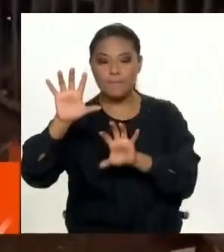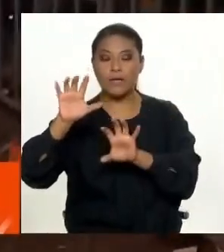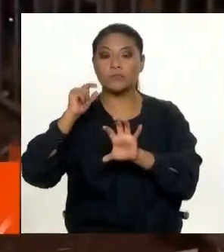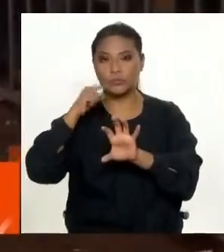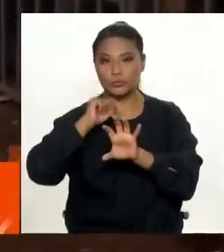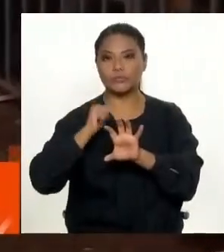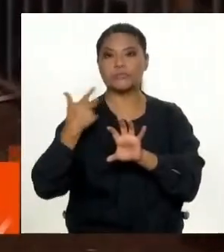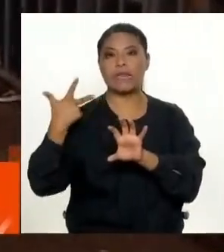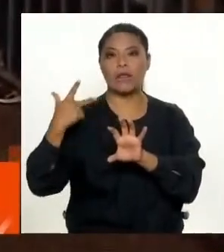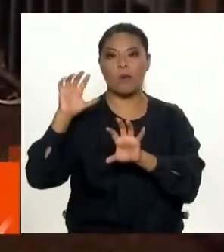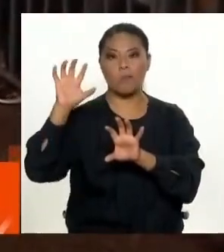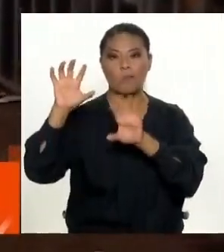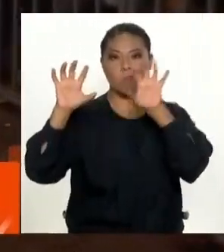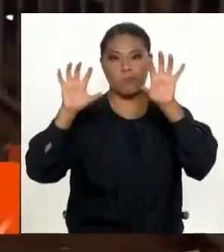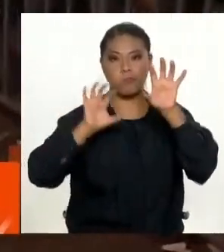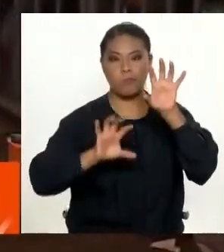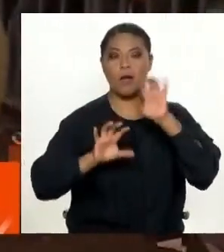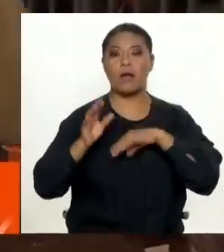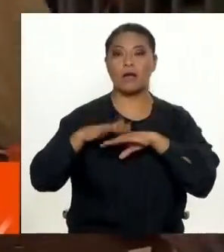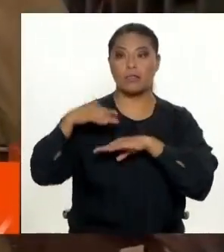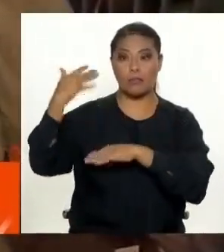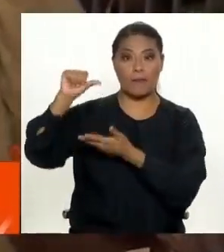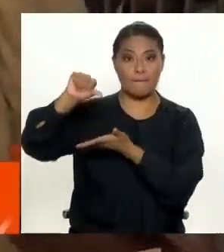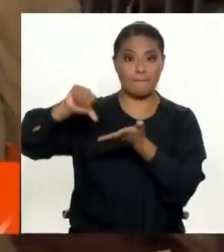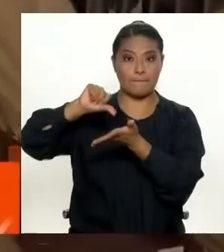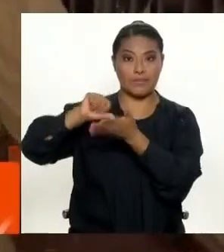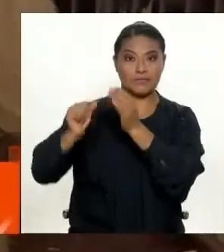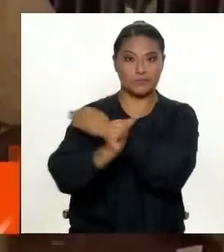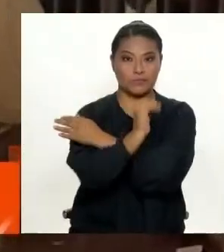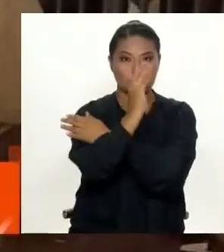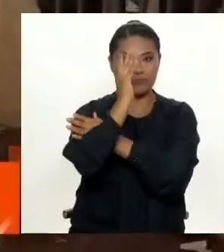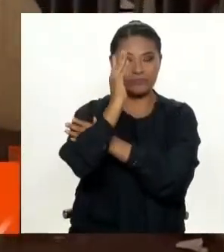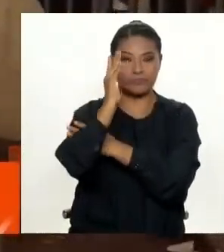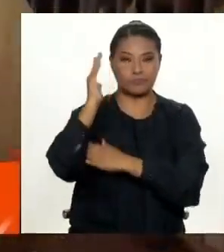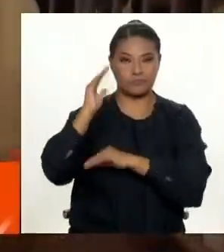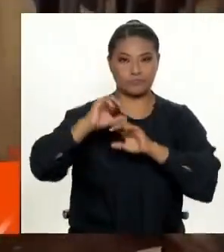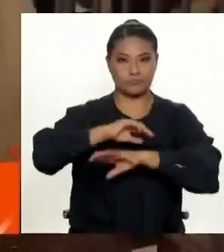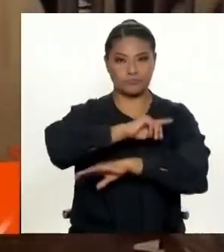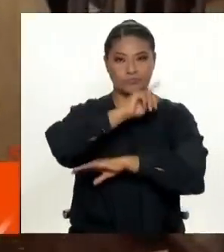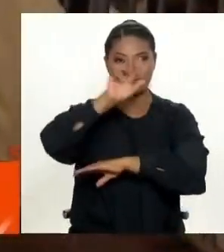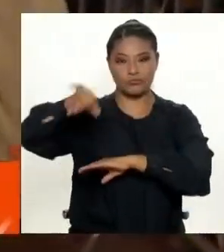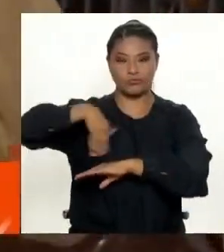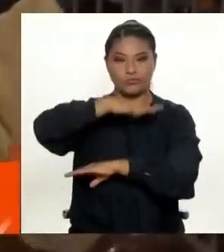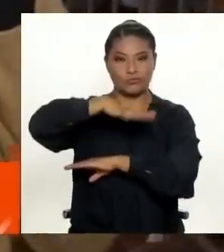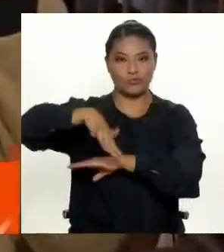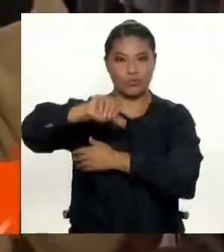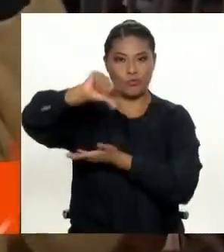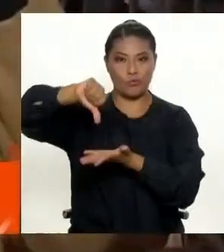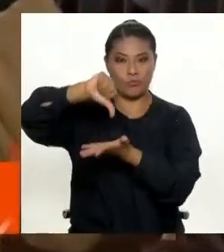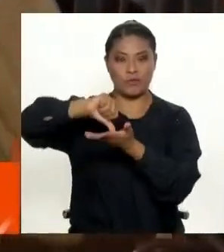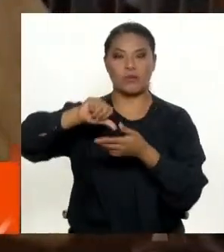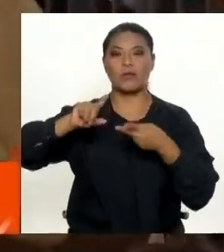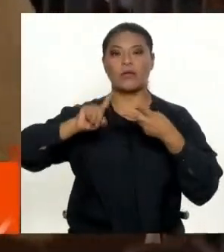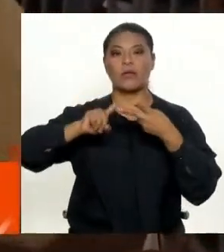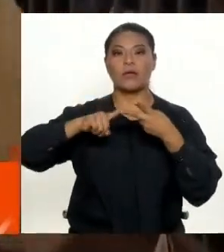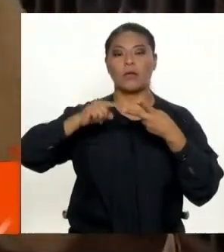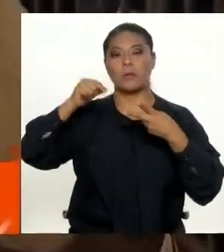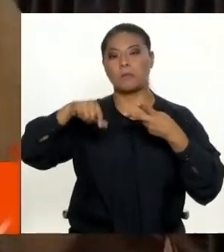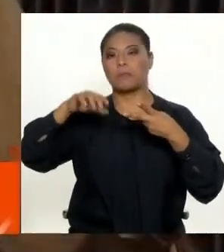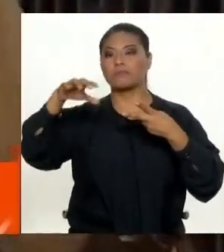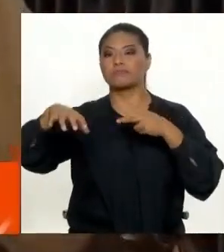aquí de la Plaza de Armas de Cusco, la Plaza Mayor, también de Sacsayhuamán y del Coricancha. Lo vamos a ver de